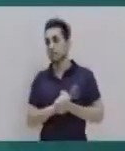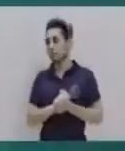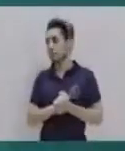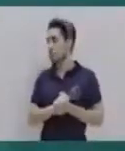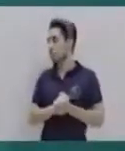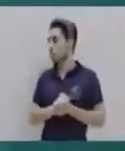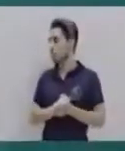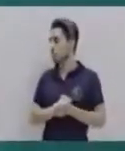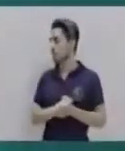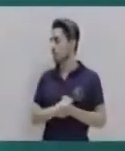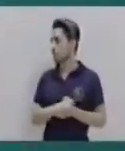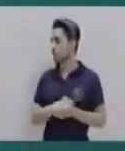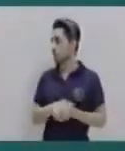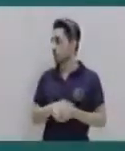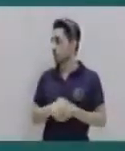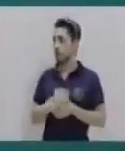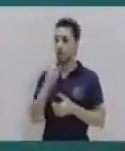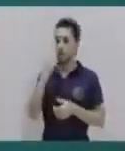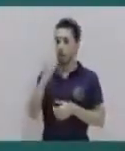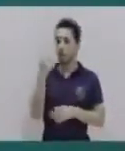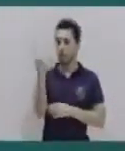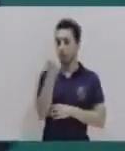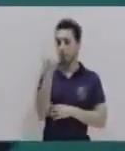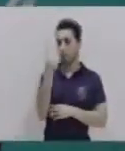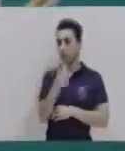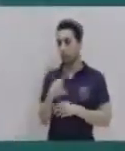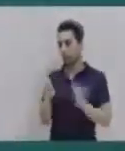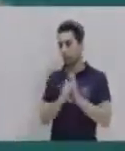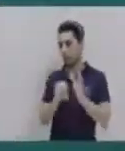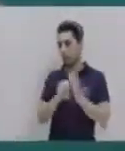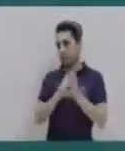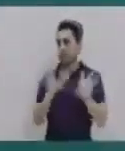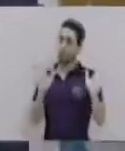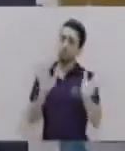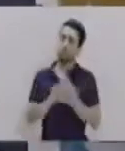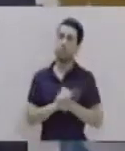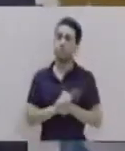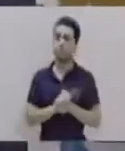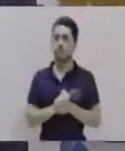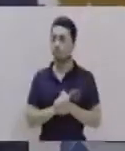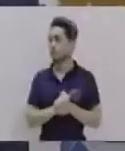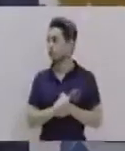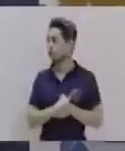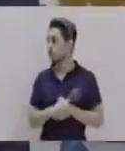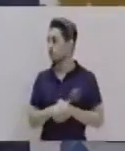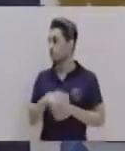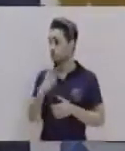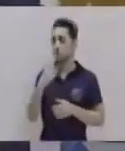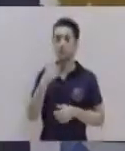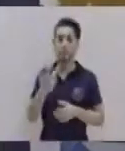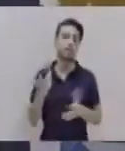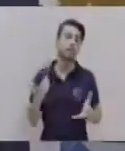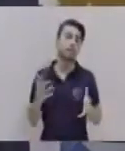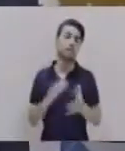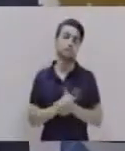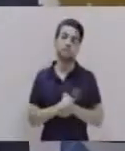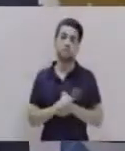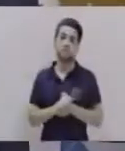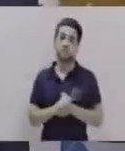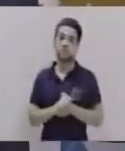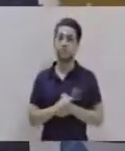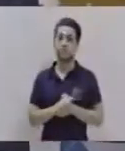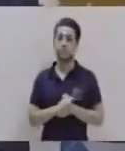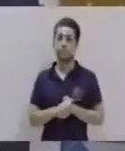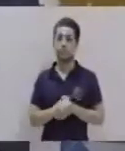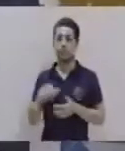en la vida real. Algo muy importante es que, por ejemplo, digamos, vienes tú y dices lo siguiente: tienes